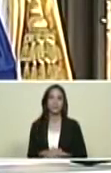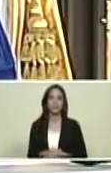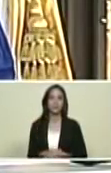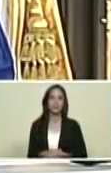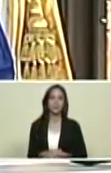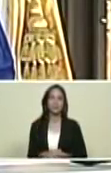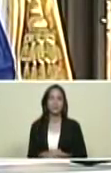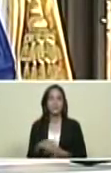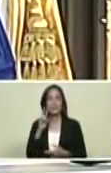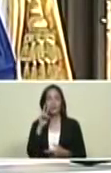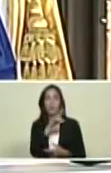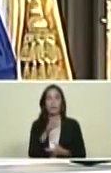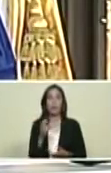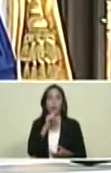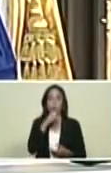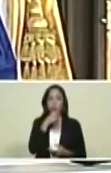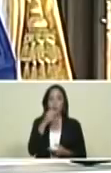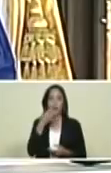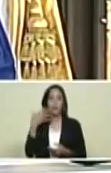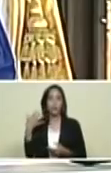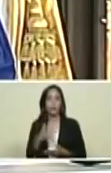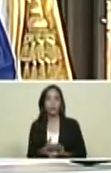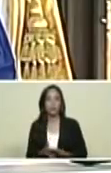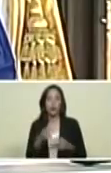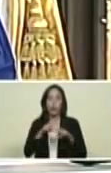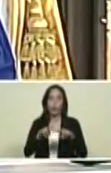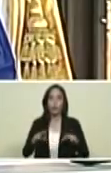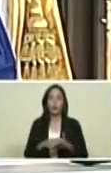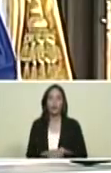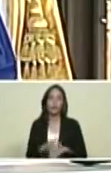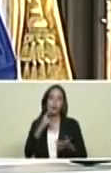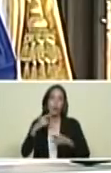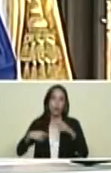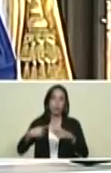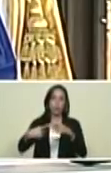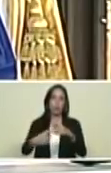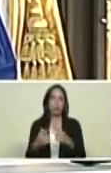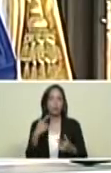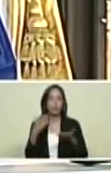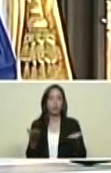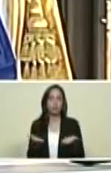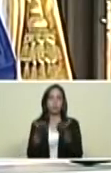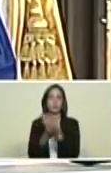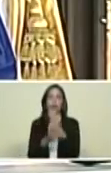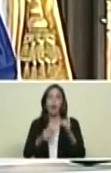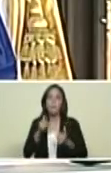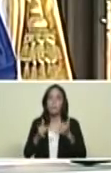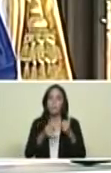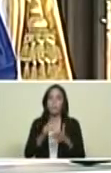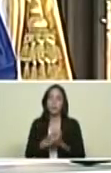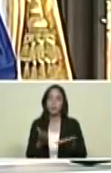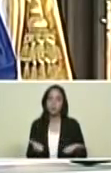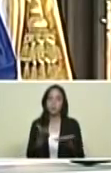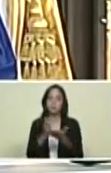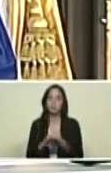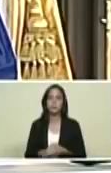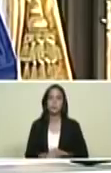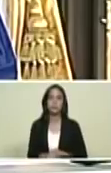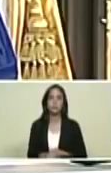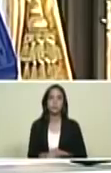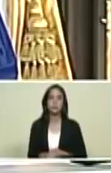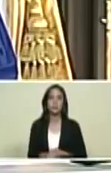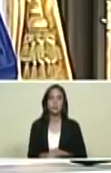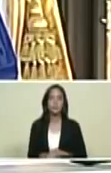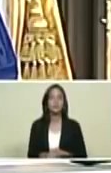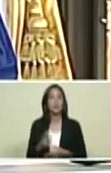a su abuelita allí con su niño, seguramente el primer día que lo llevaba al maternal, ¿no? Ese